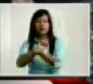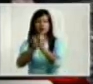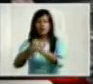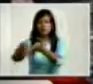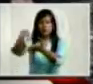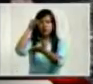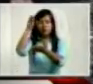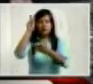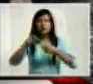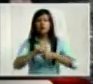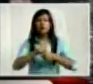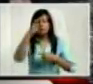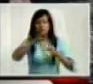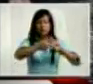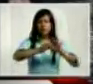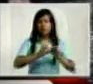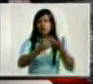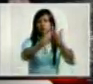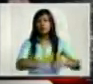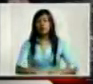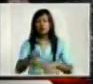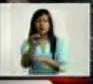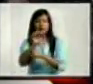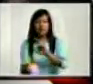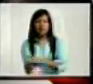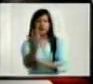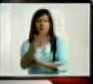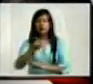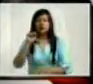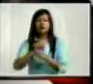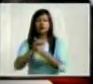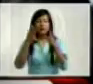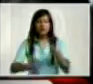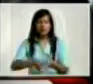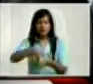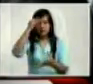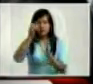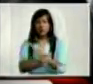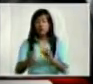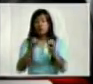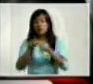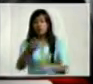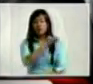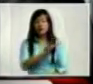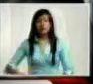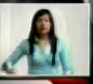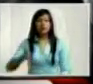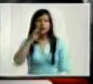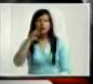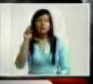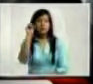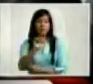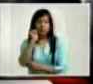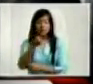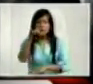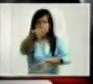para el ensamblado de tractores y la capacitación de trabajadores nacionales. Se prevé que el presidente Evo Morales sea homenajeado el martes en la